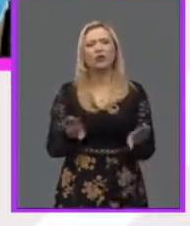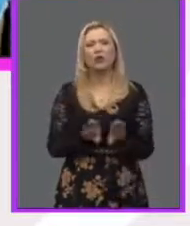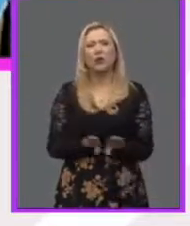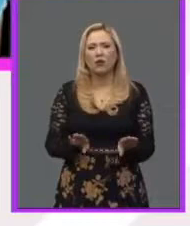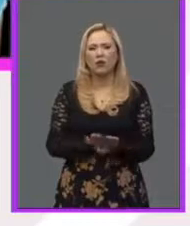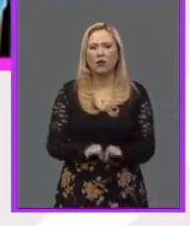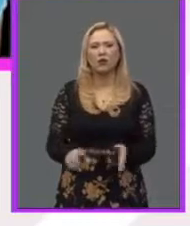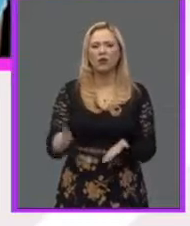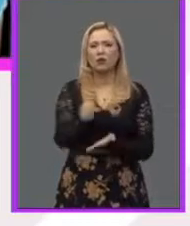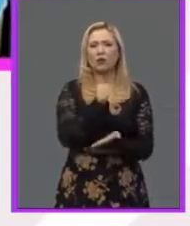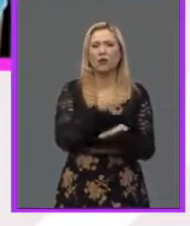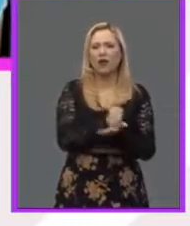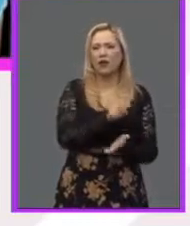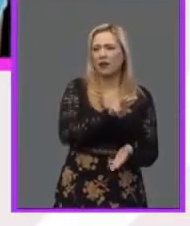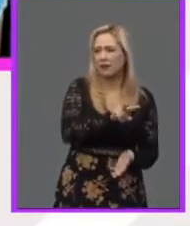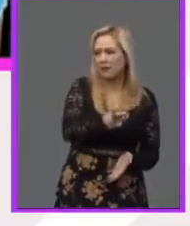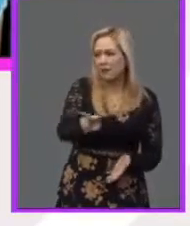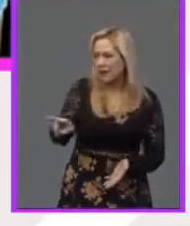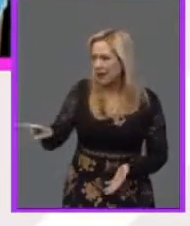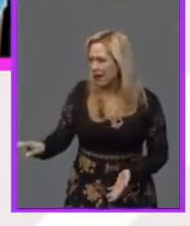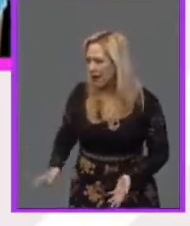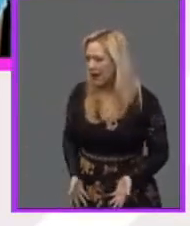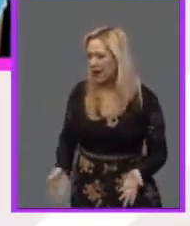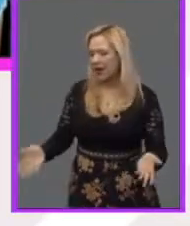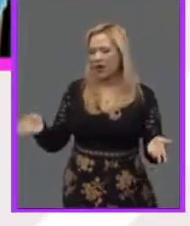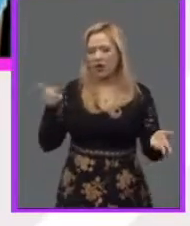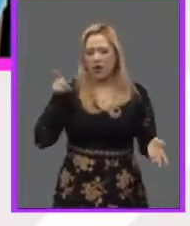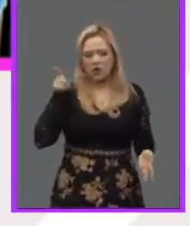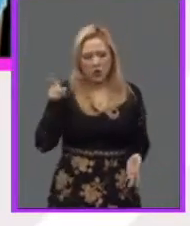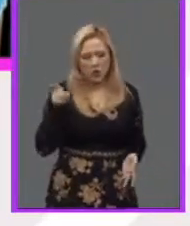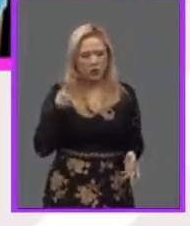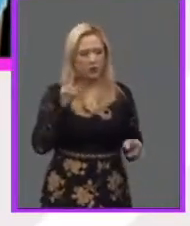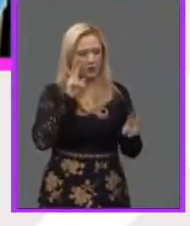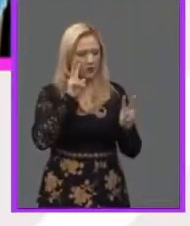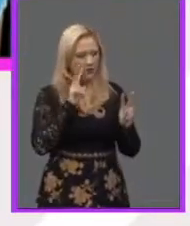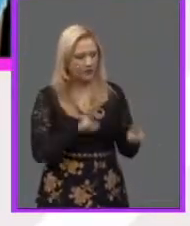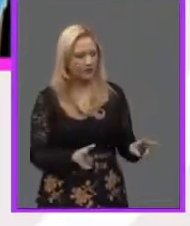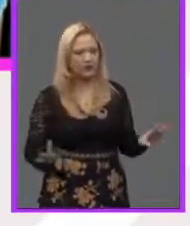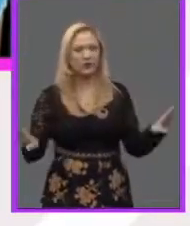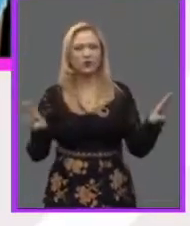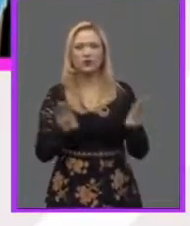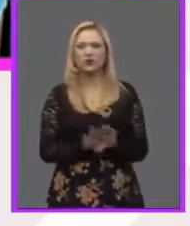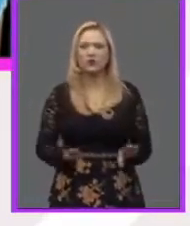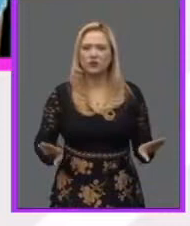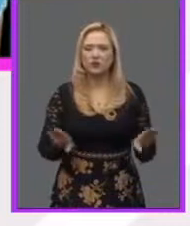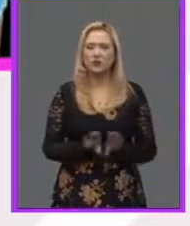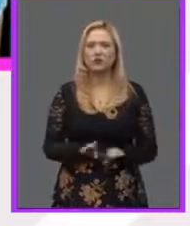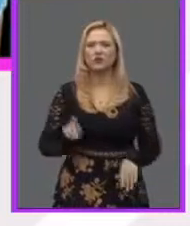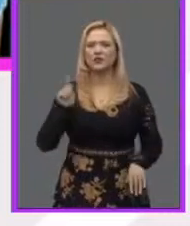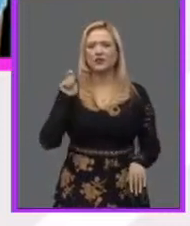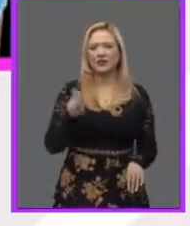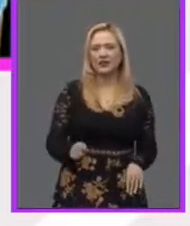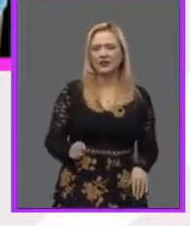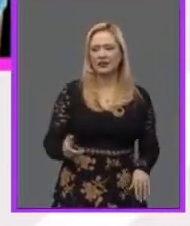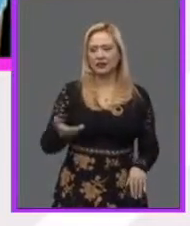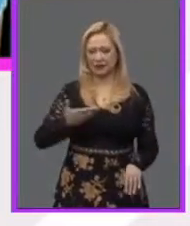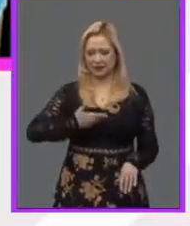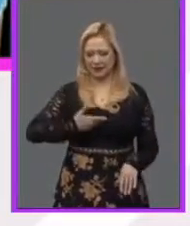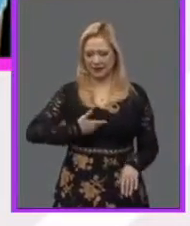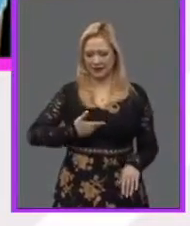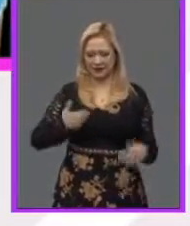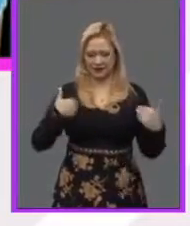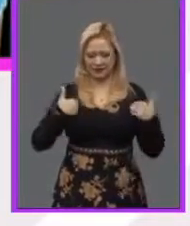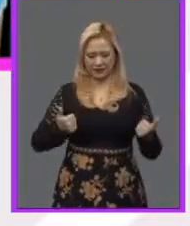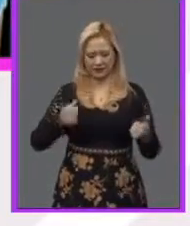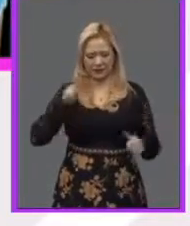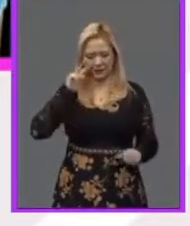¿cómo encontramos las ciudades? ¿Cómo miras tú ahora desde esta perspectiva y desde este